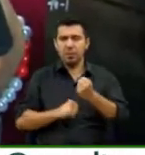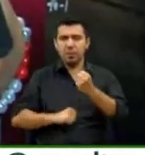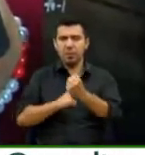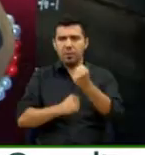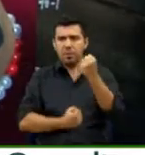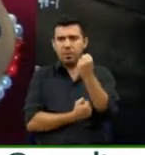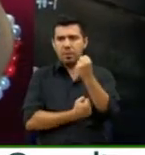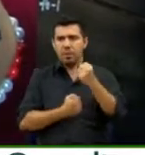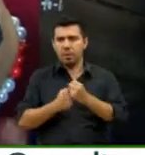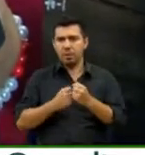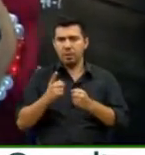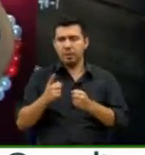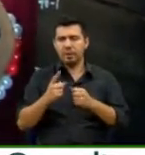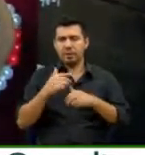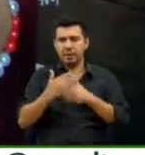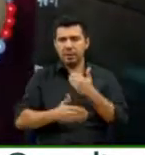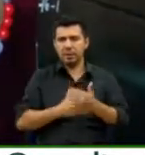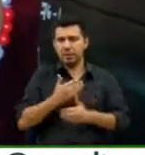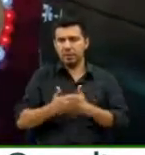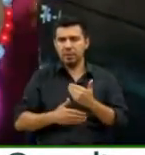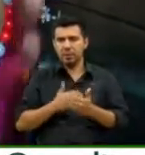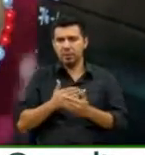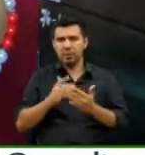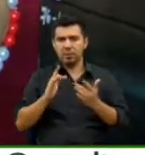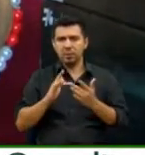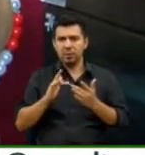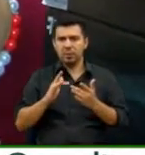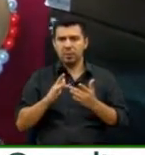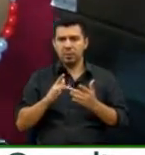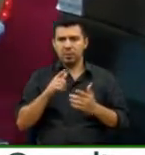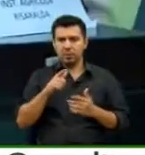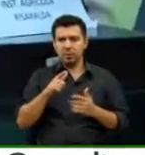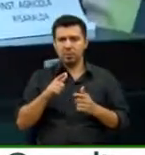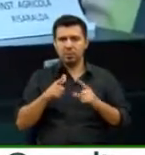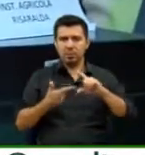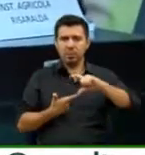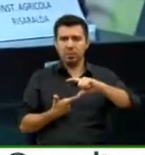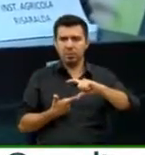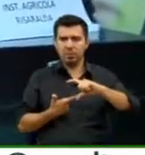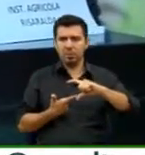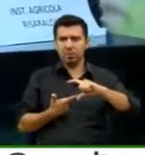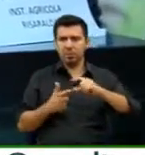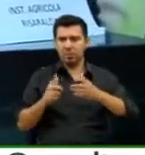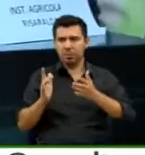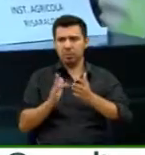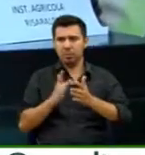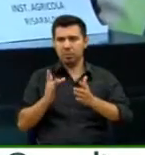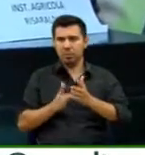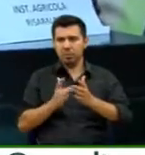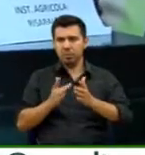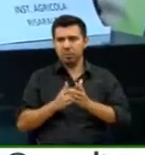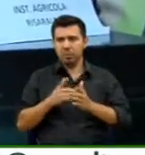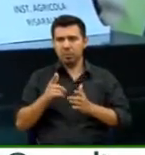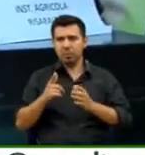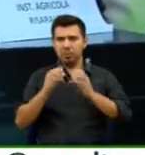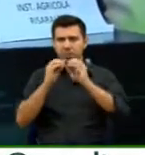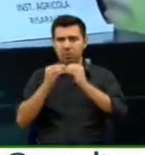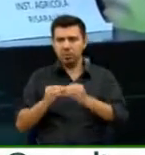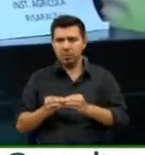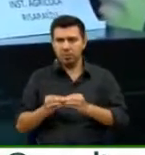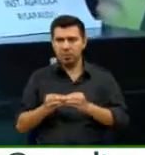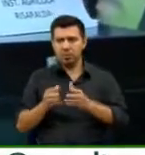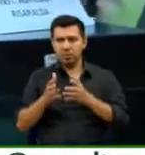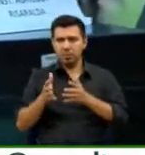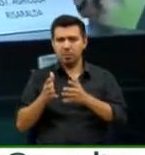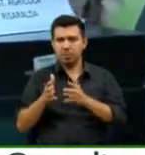donde los niños a través de la conectividad obviamente están formándose y están pues